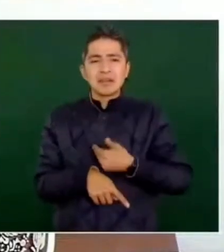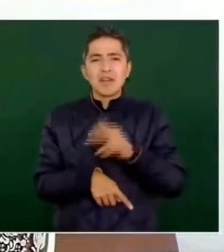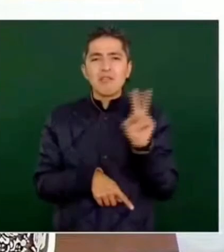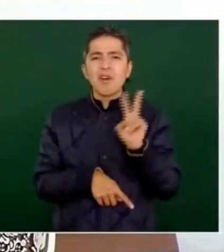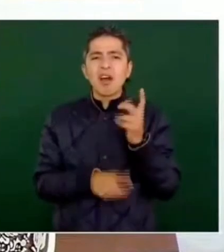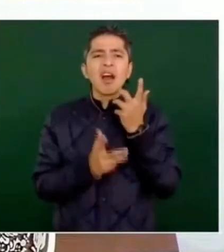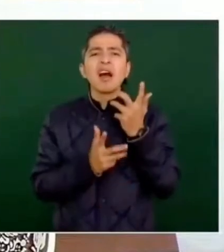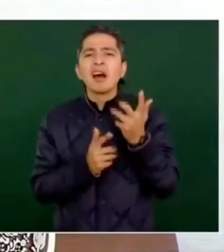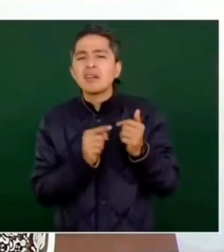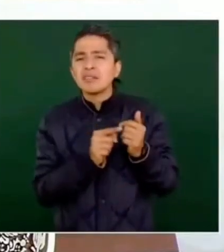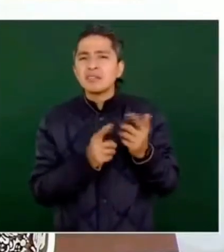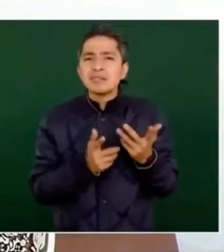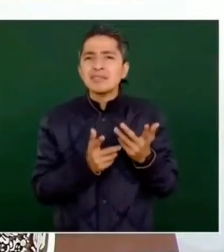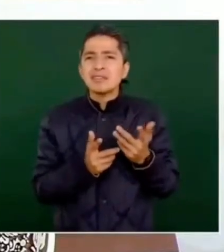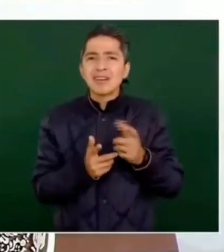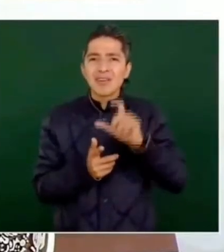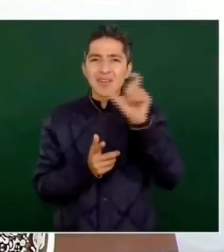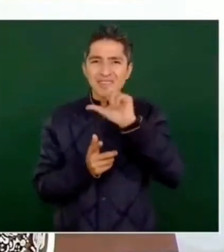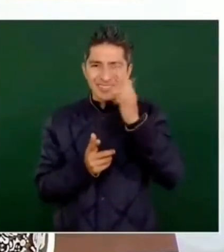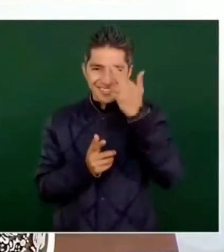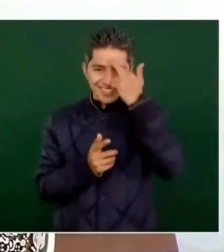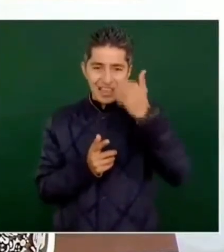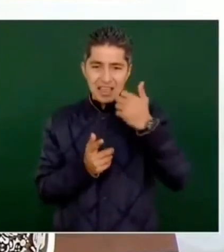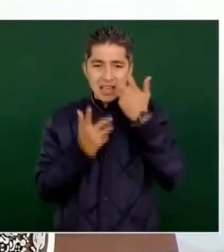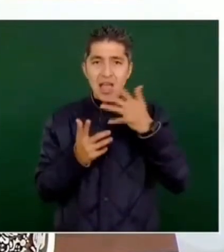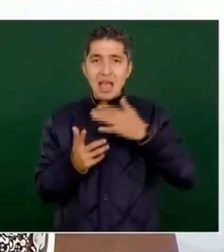cuando me desaforaron?